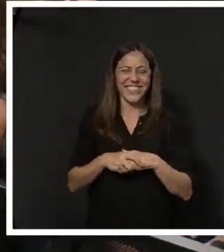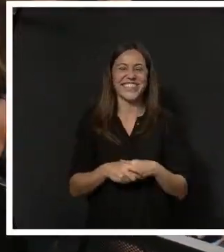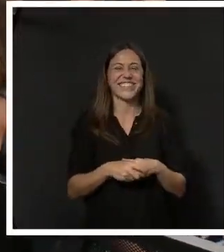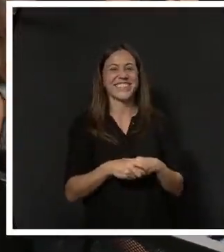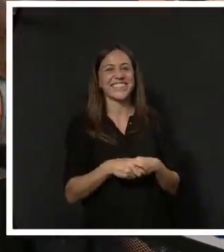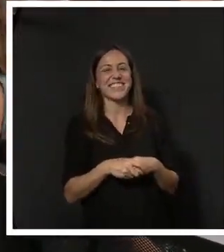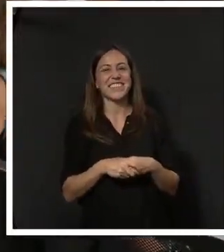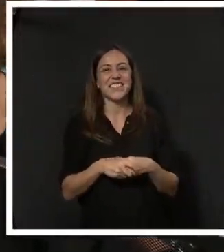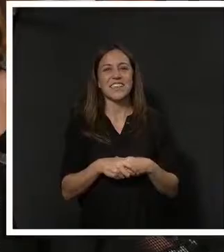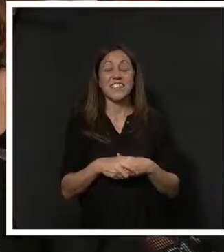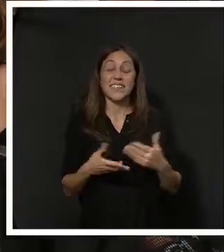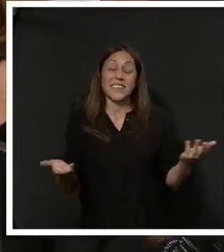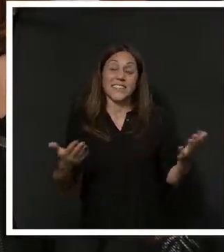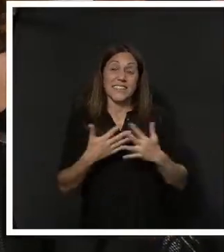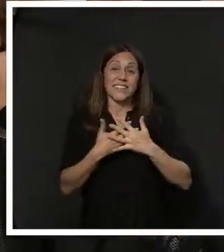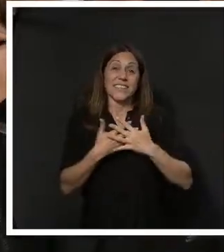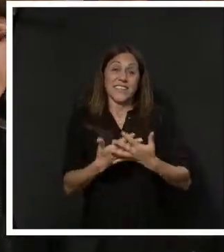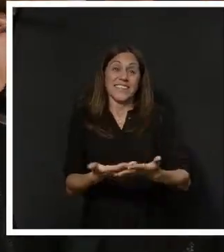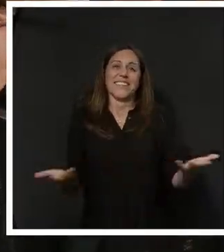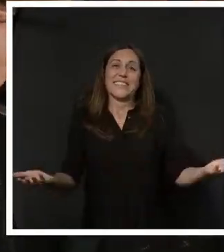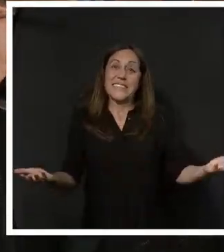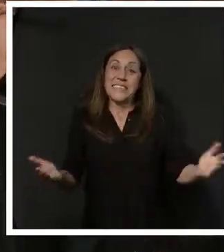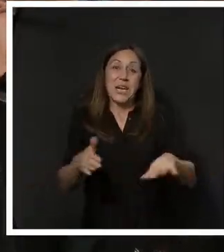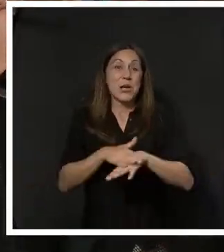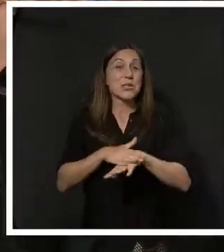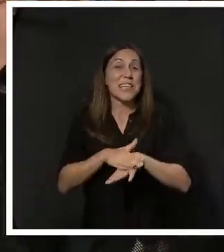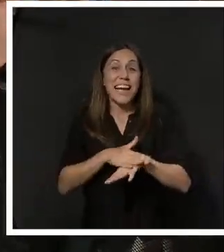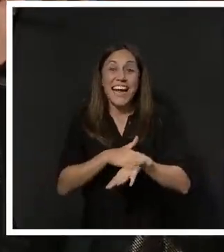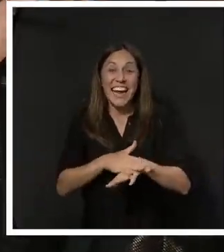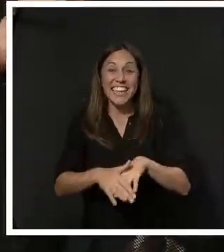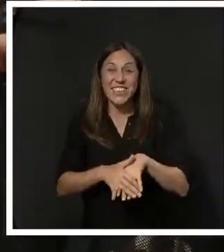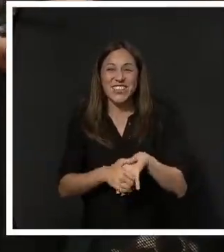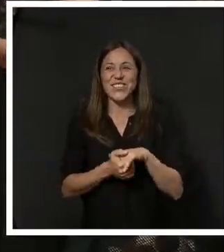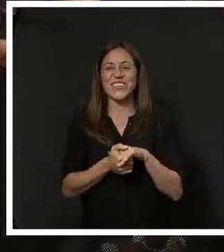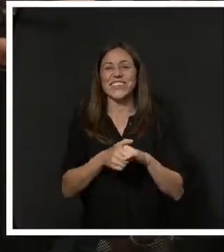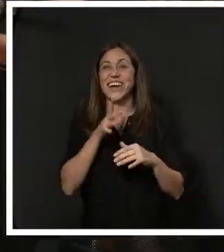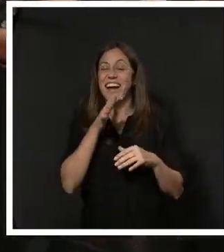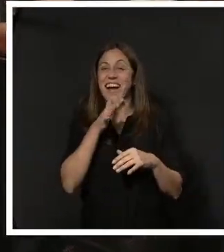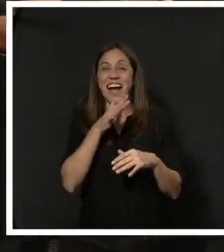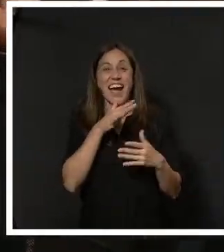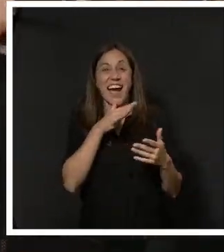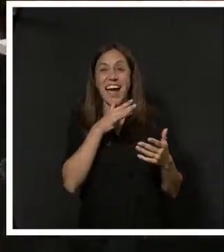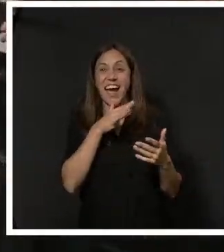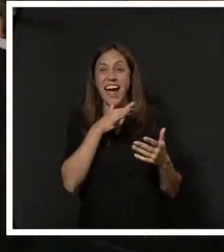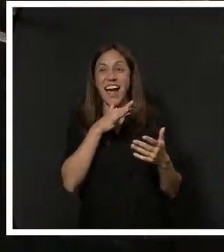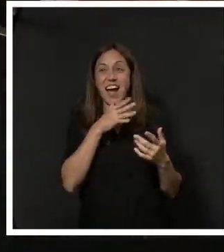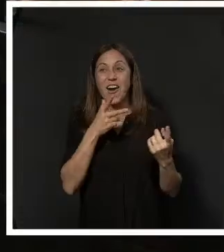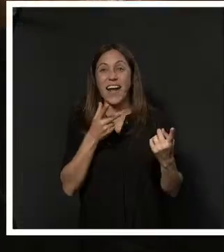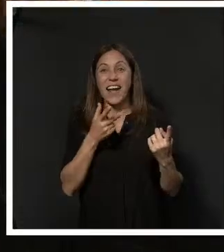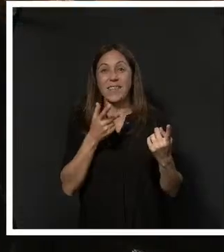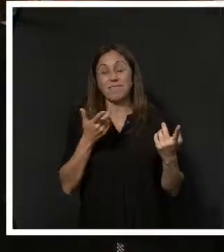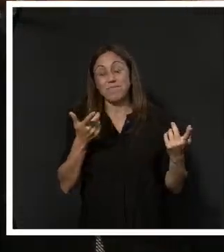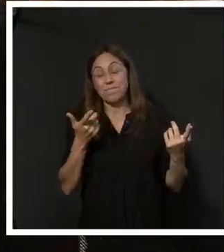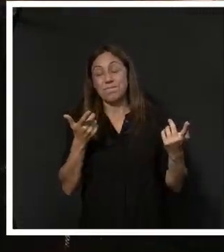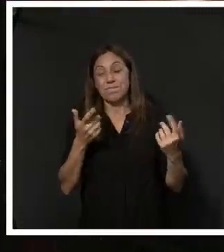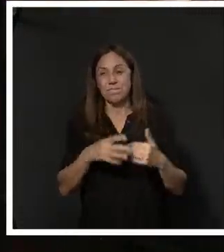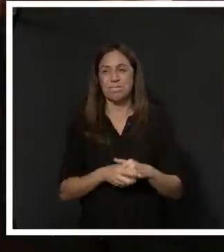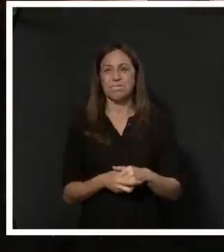bueno cinto qué más quisiéramos ahora entraba bien